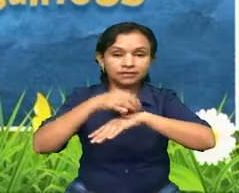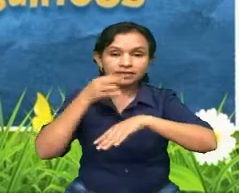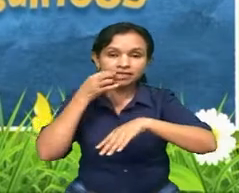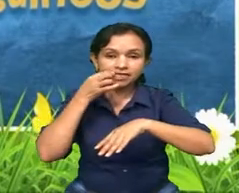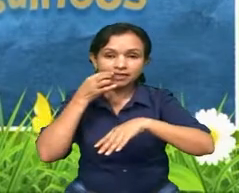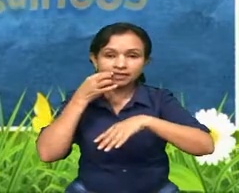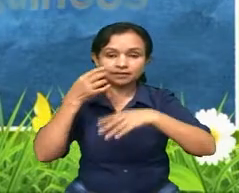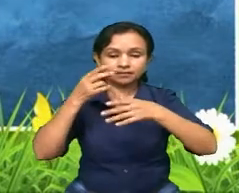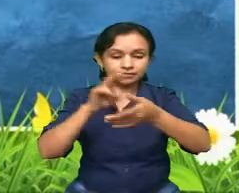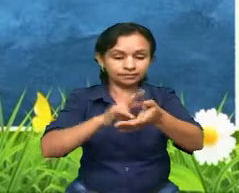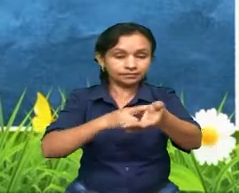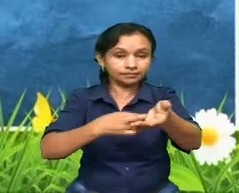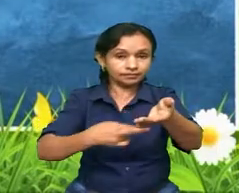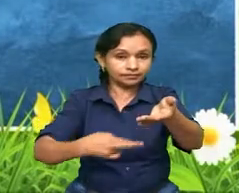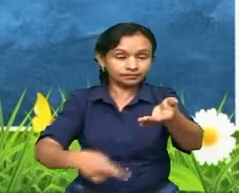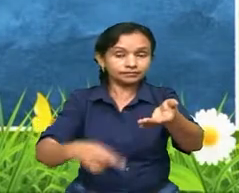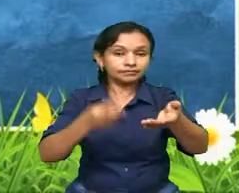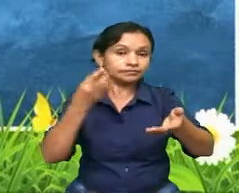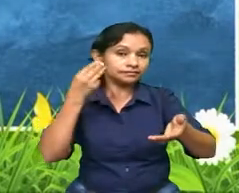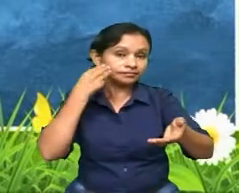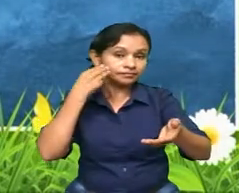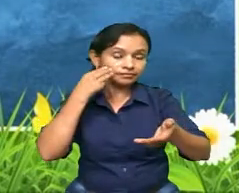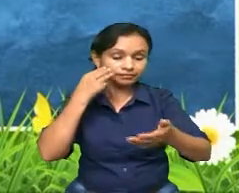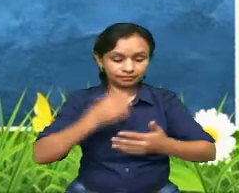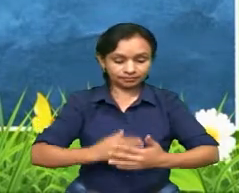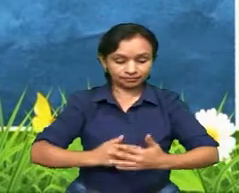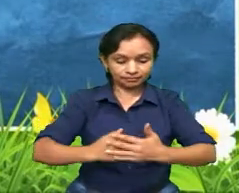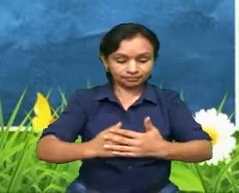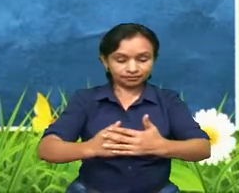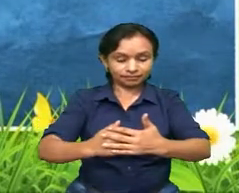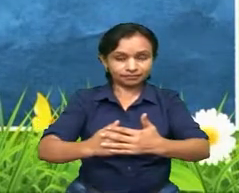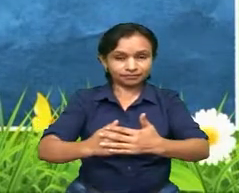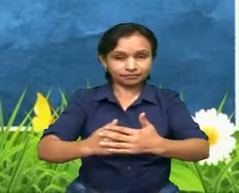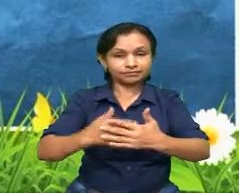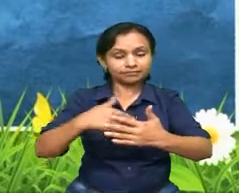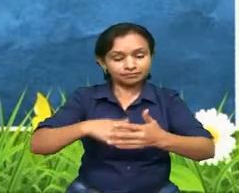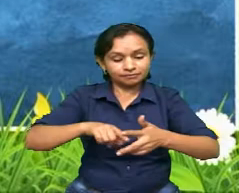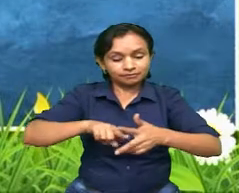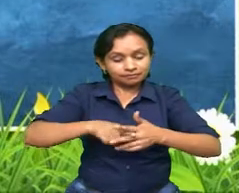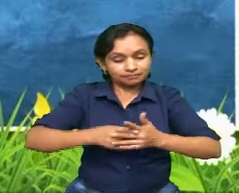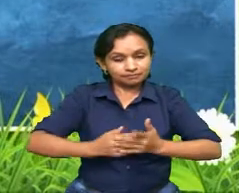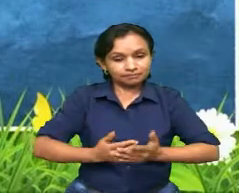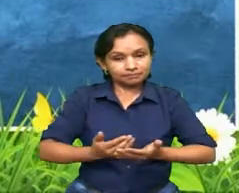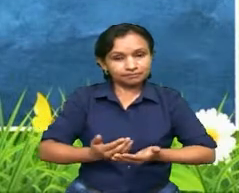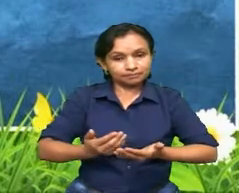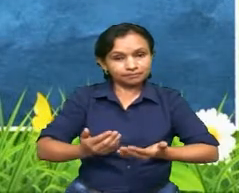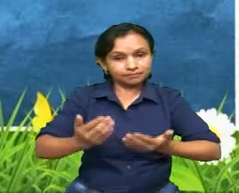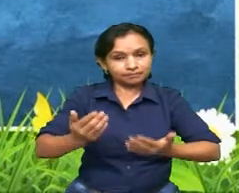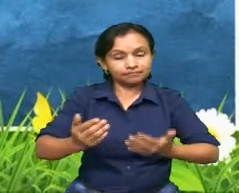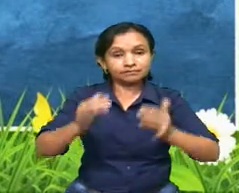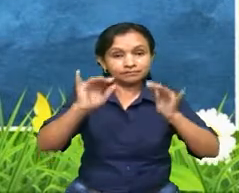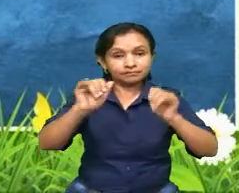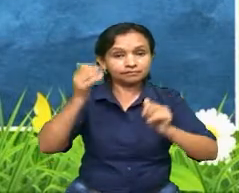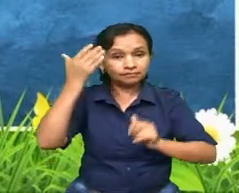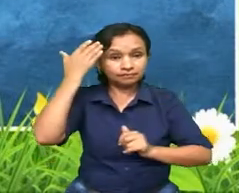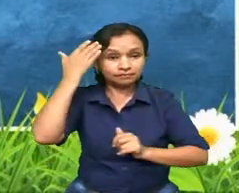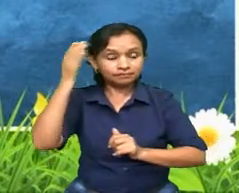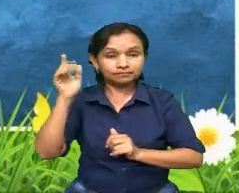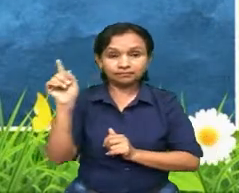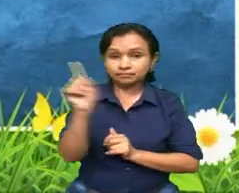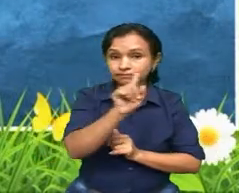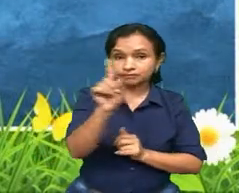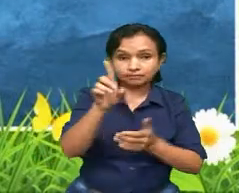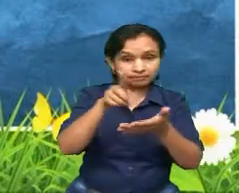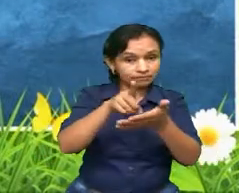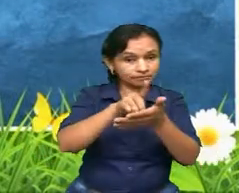y vasos sanguíneos tanto de mamá como de ese hermoso ser que comienza a formarse. Así que ya lo sabes, no dudes